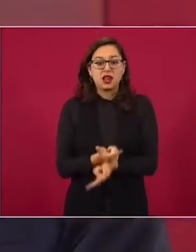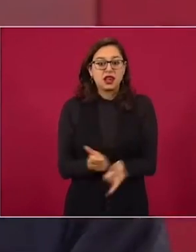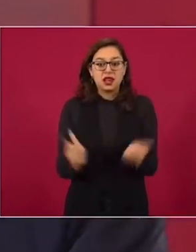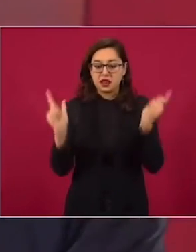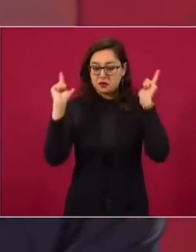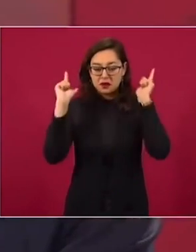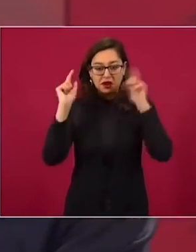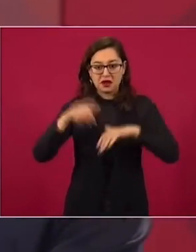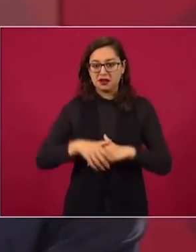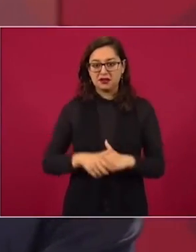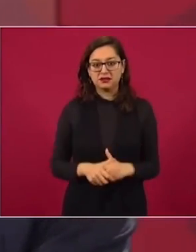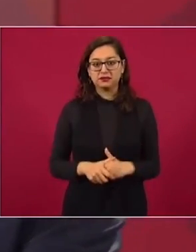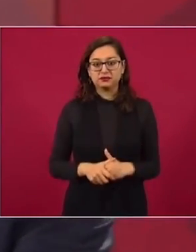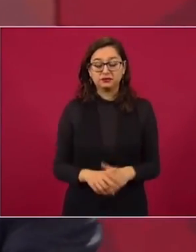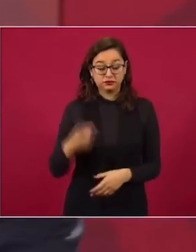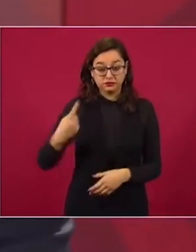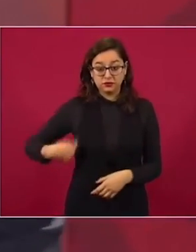a ser perseguido